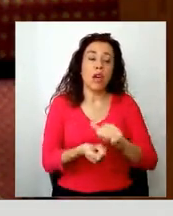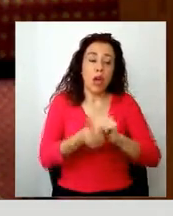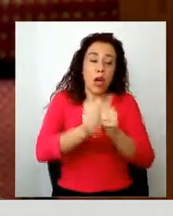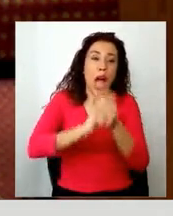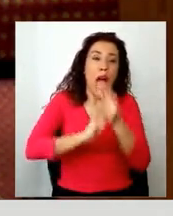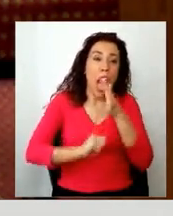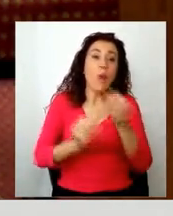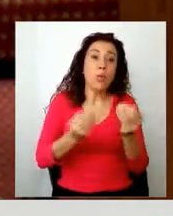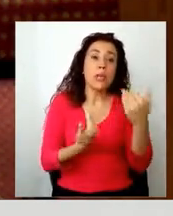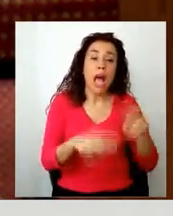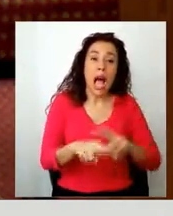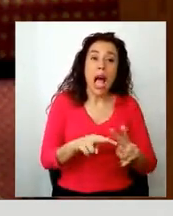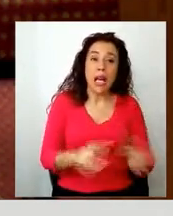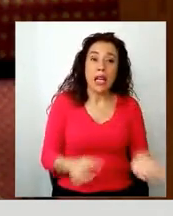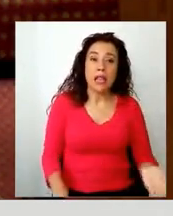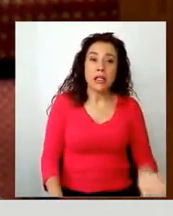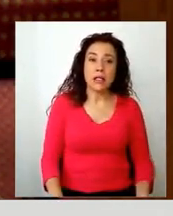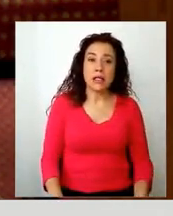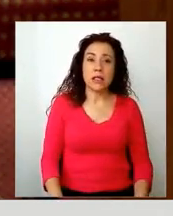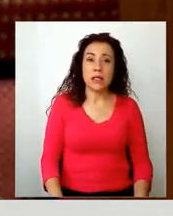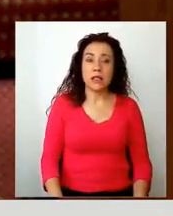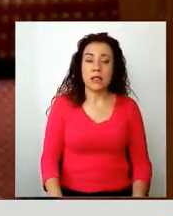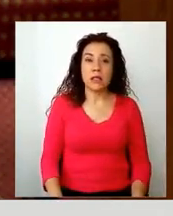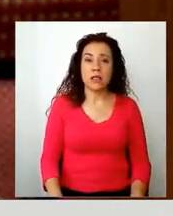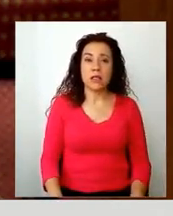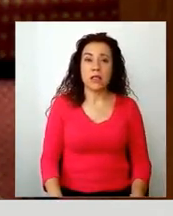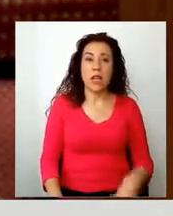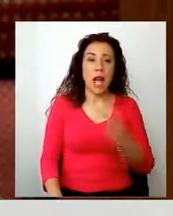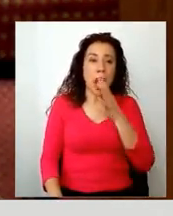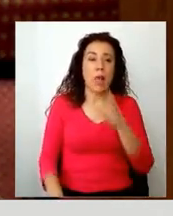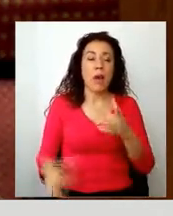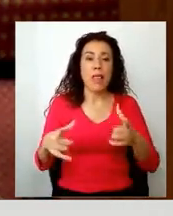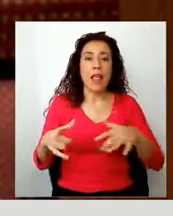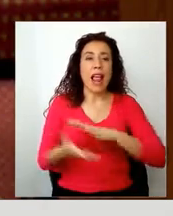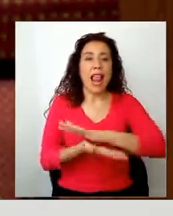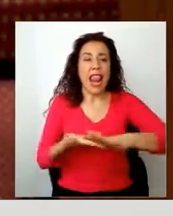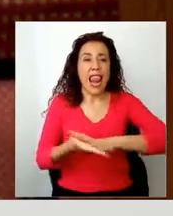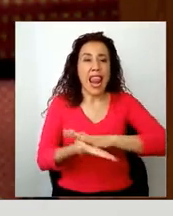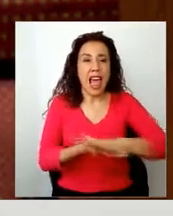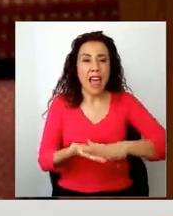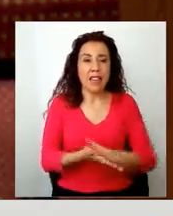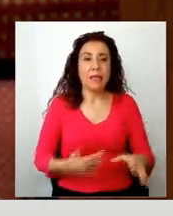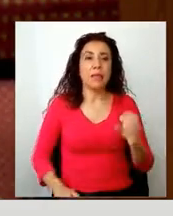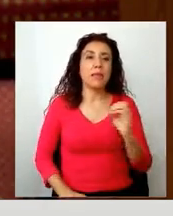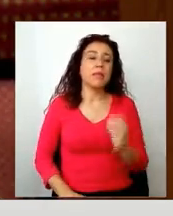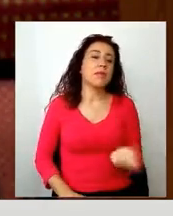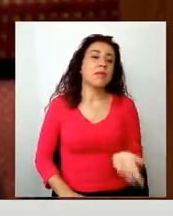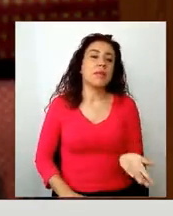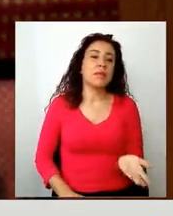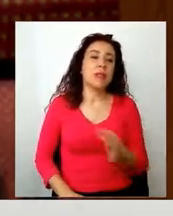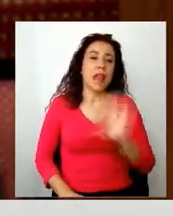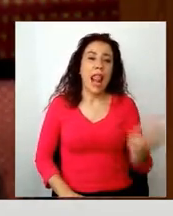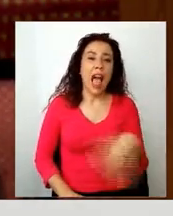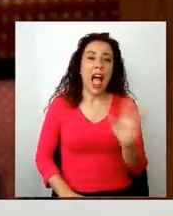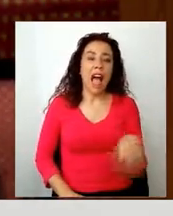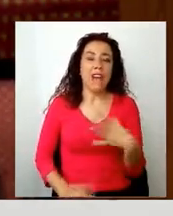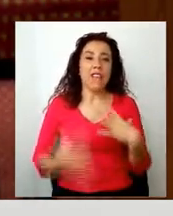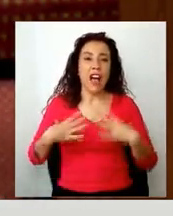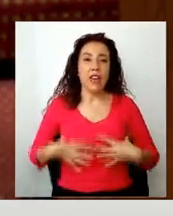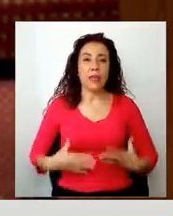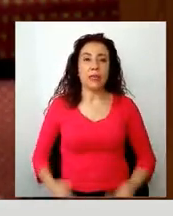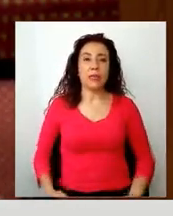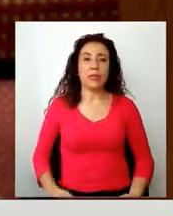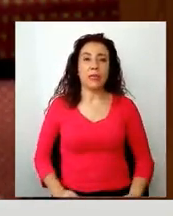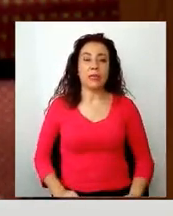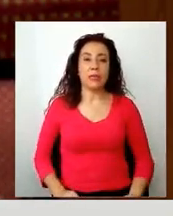hacen la el agua que sale de la plato o del lavarropa o de la lavandería la